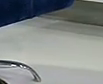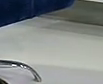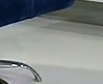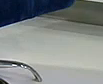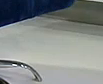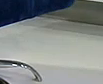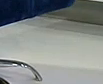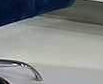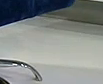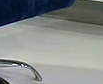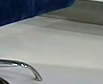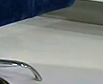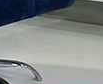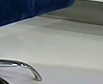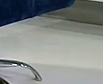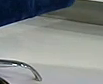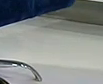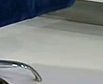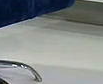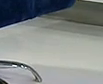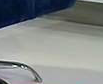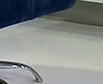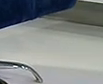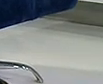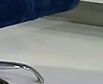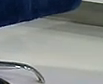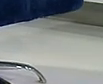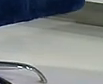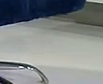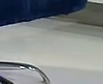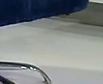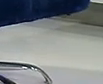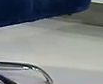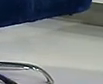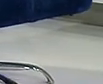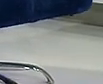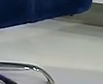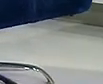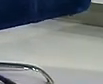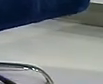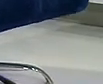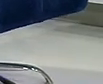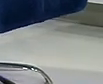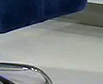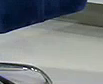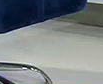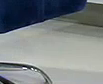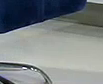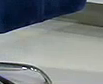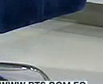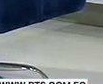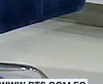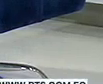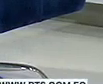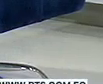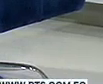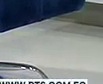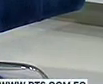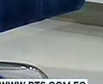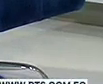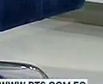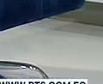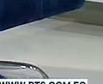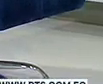en la comunidad que tengan un día estupendo especialmente para ti mi querido gracias igualmente para ti bendiciones liza y seguimos entonces en la noticia laguna de